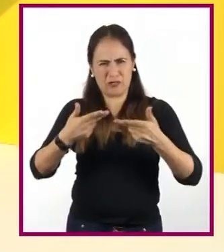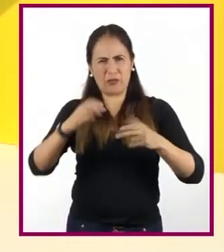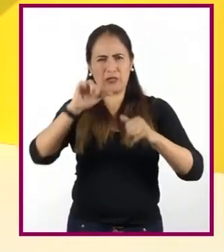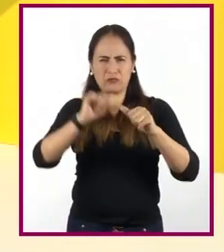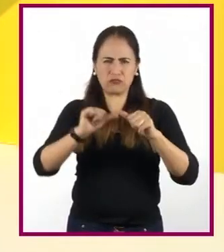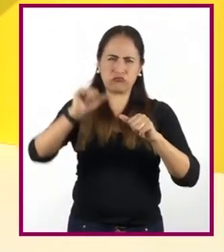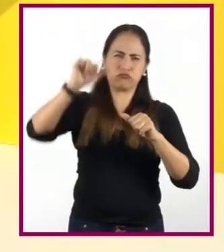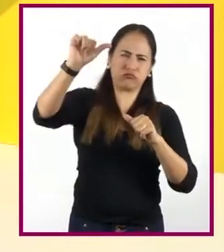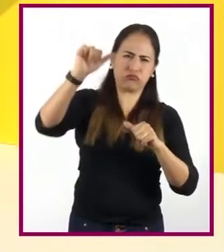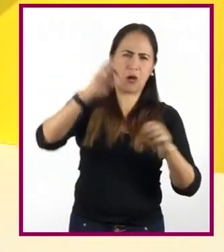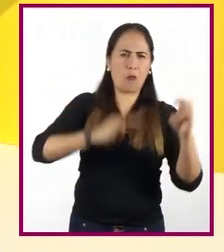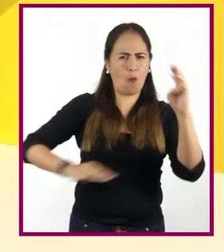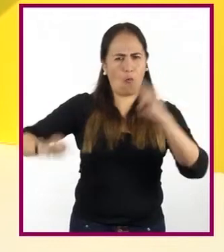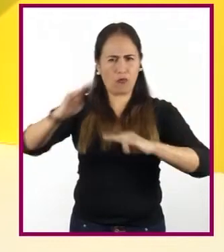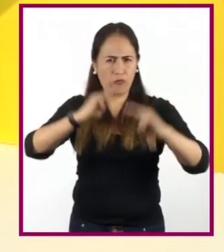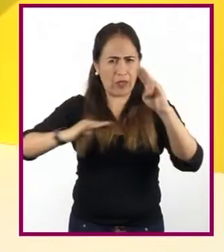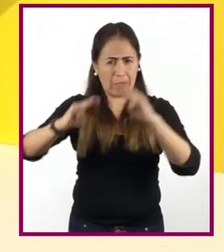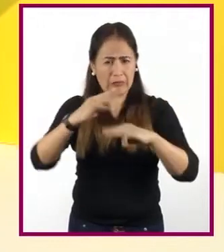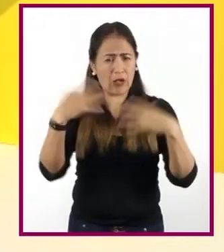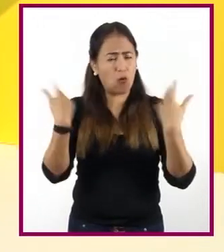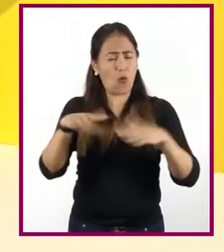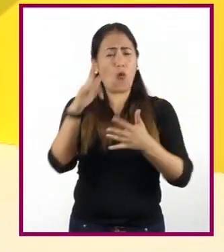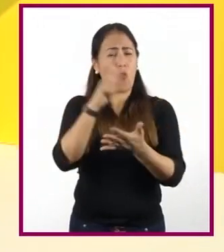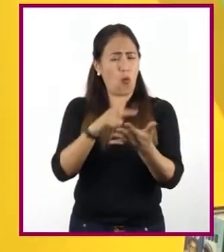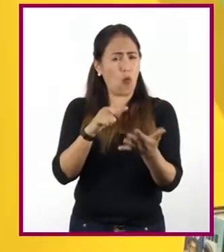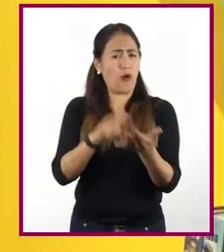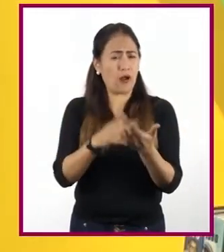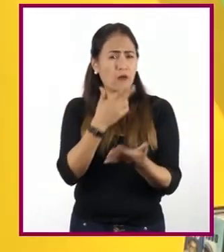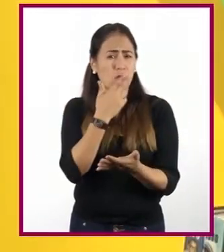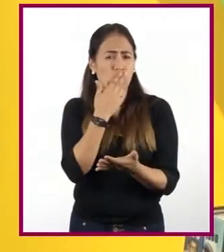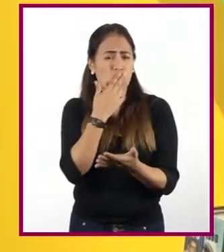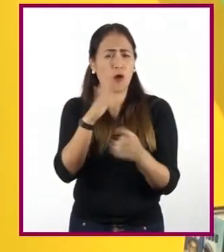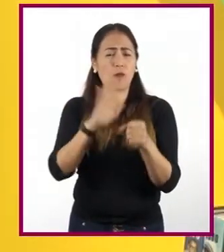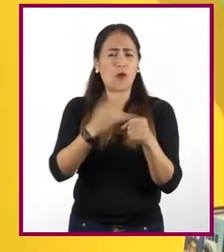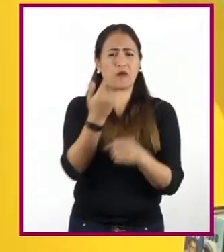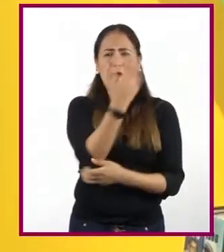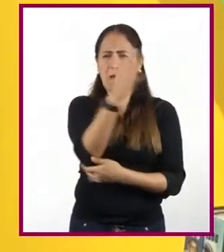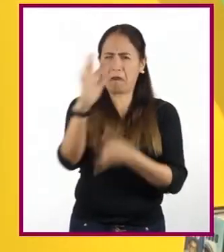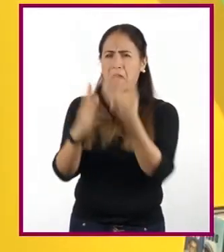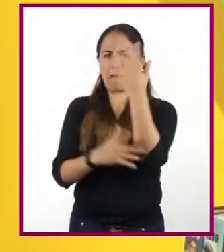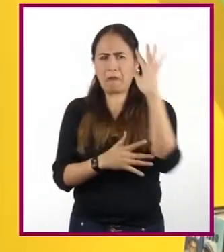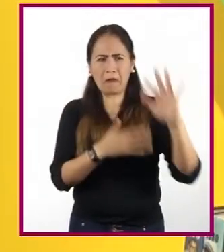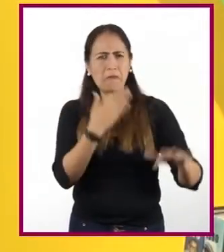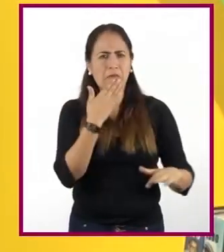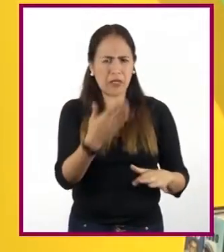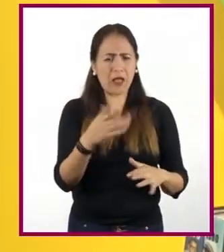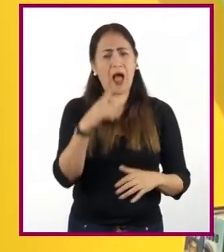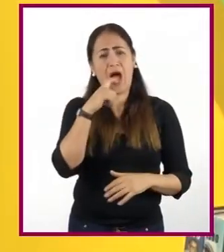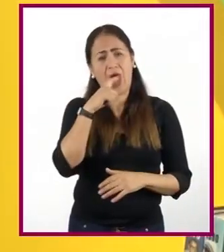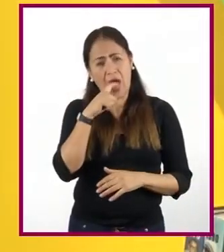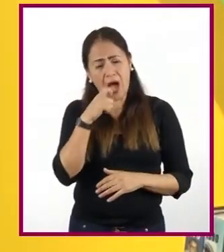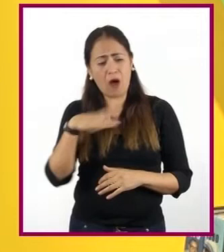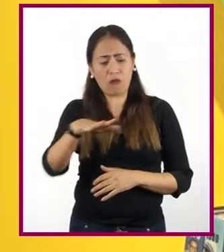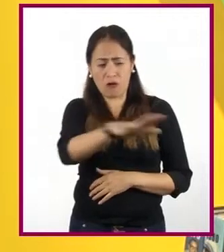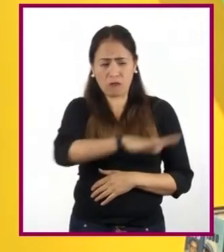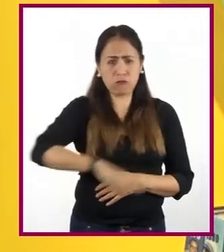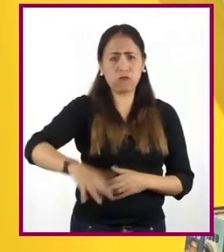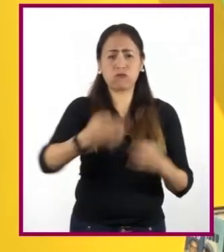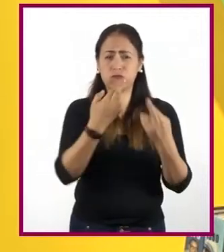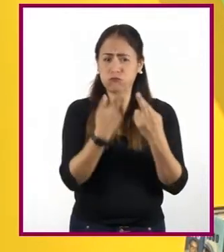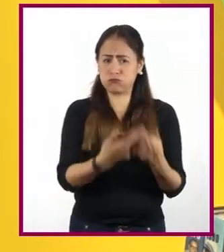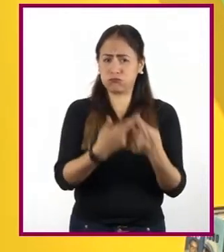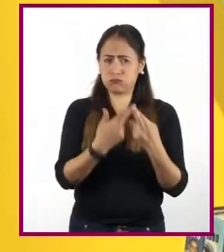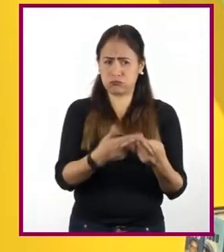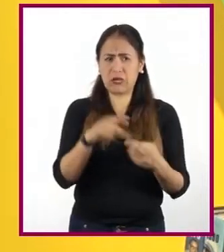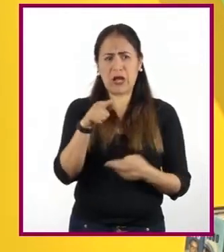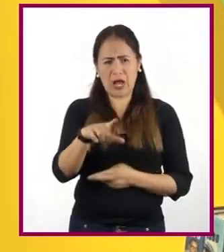lugar privilegiado por sus condiciones medioambientales. Ubicación cercana a fuentes permanentes de agua. es una de las zonas con